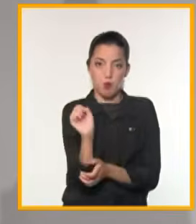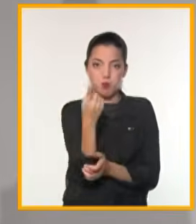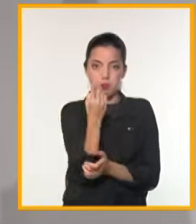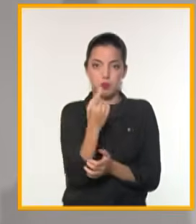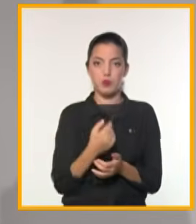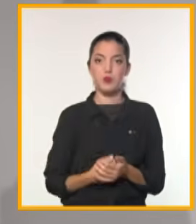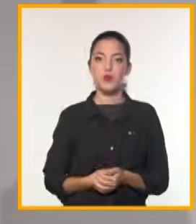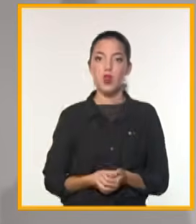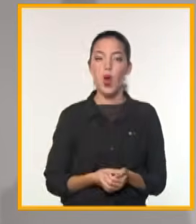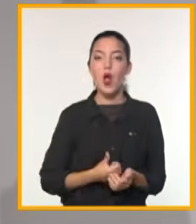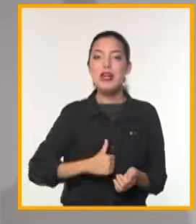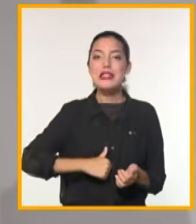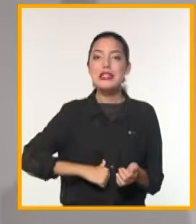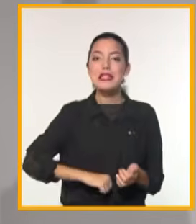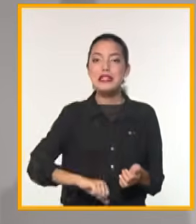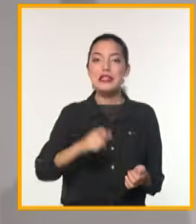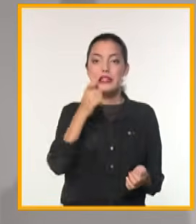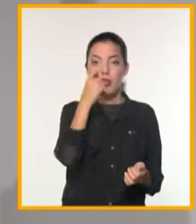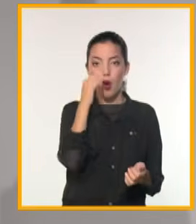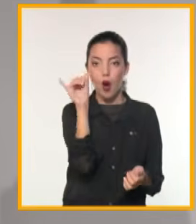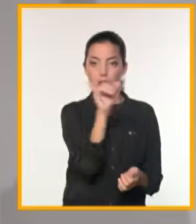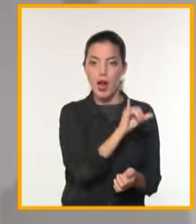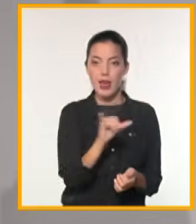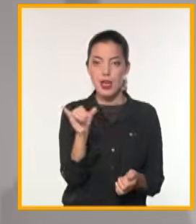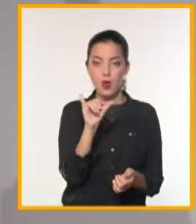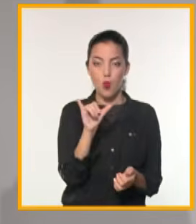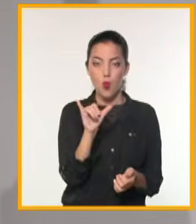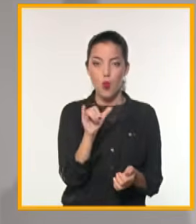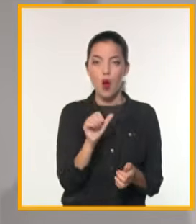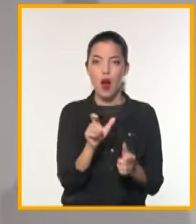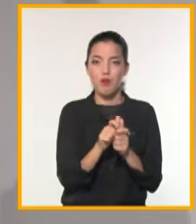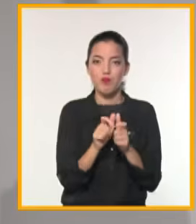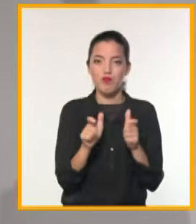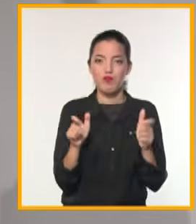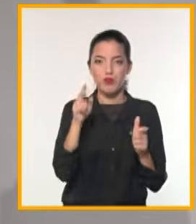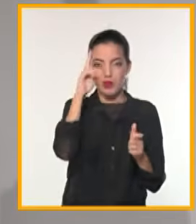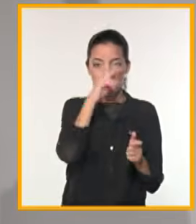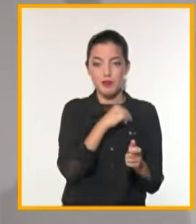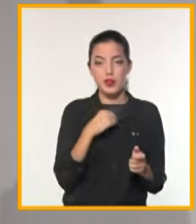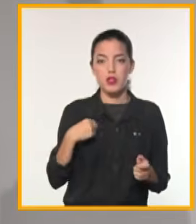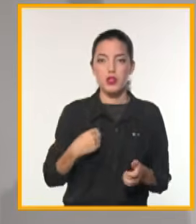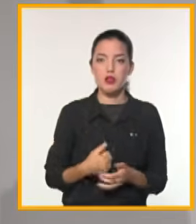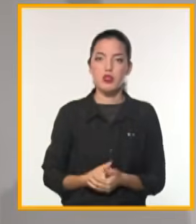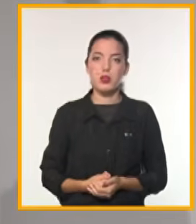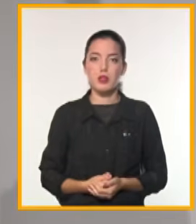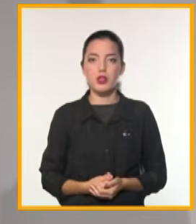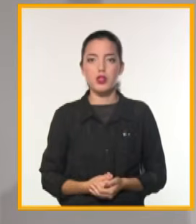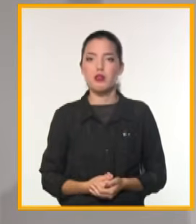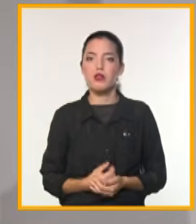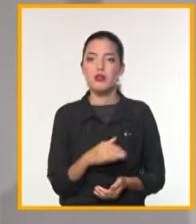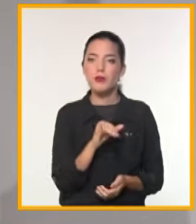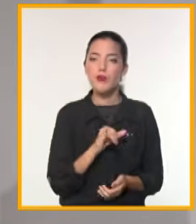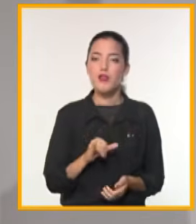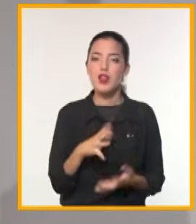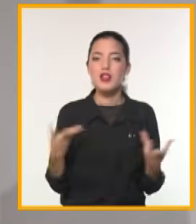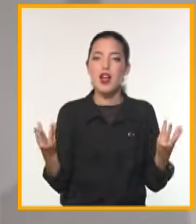hijos. Tiene una buena camada de hijos que se han dedicado en cuerpo y alma a la medicina.